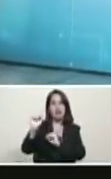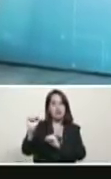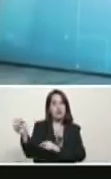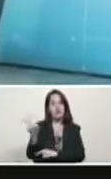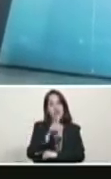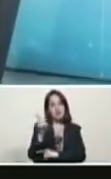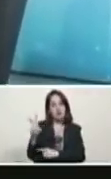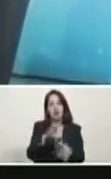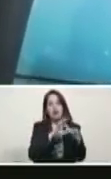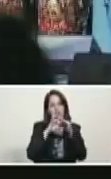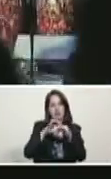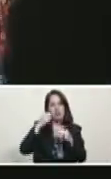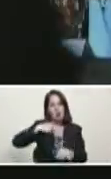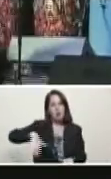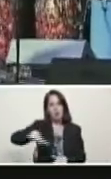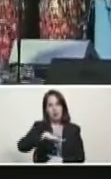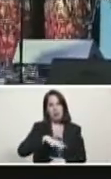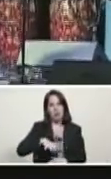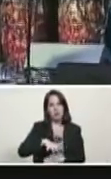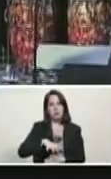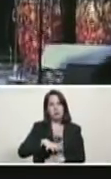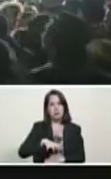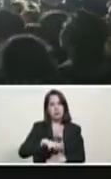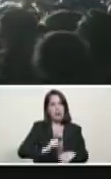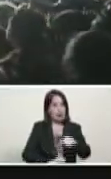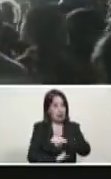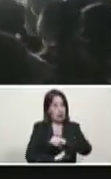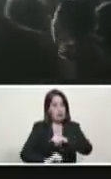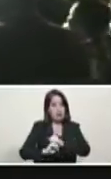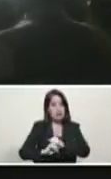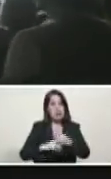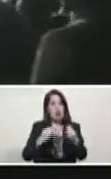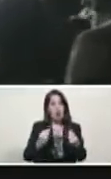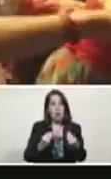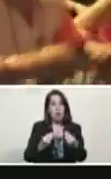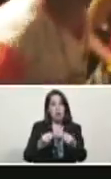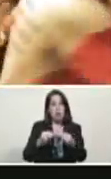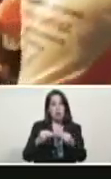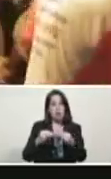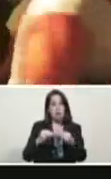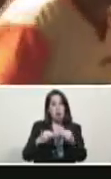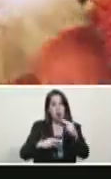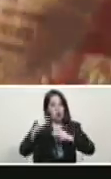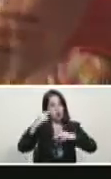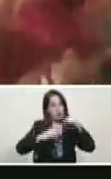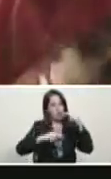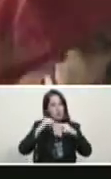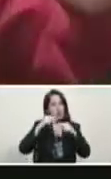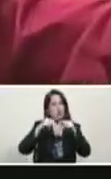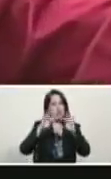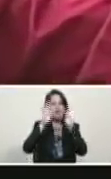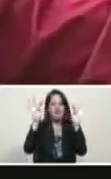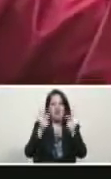de la unidad de los pueblos bajo la base de construir un modelo de sociedad alternativo al capitalismo